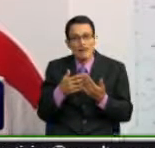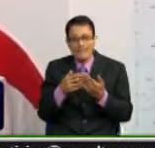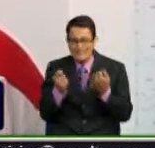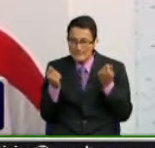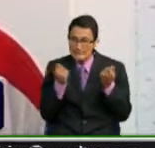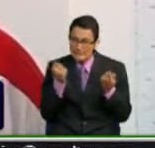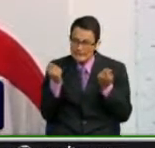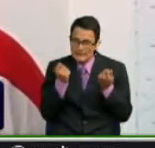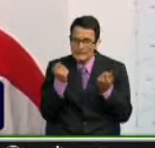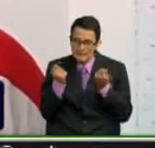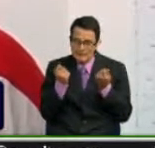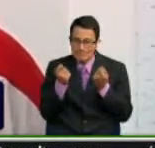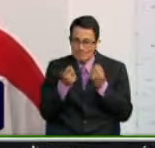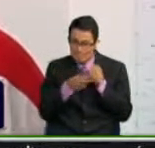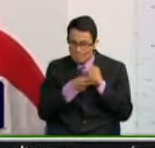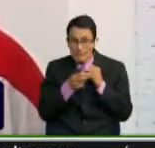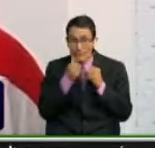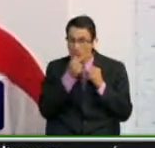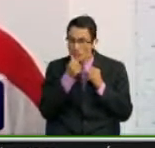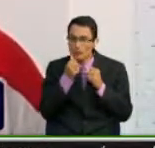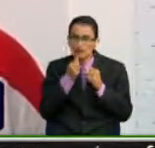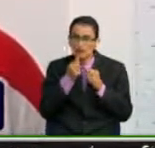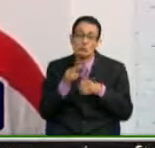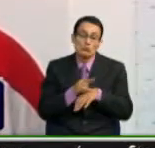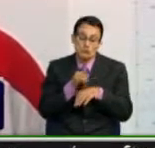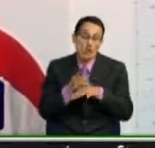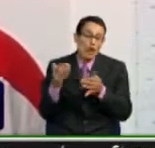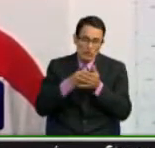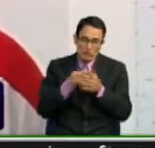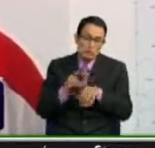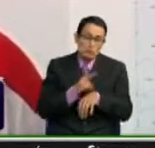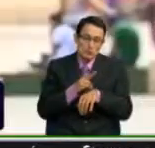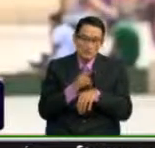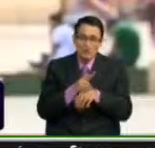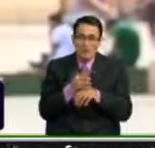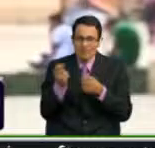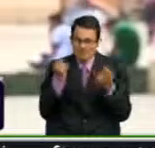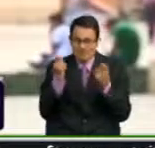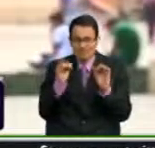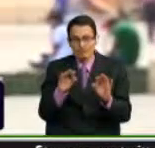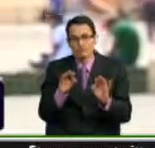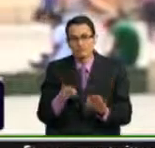pueda el agua, o hacer el mejor uso de este.